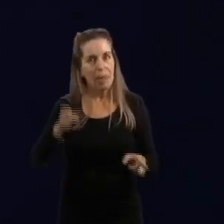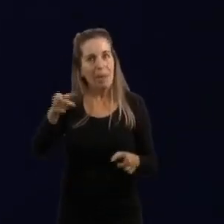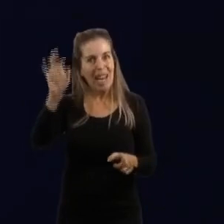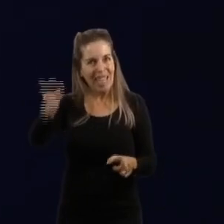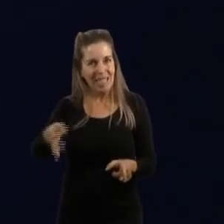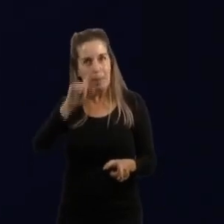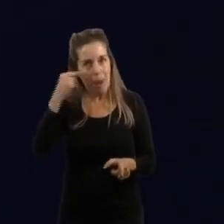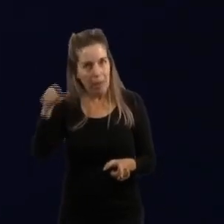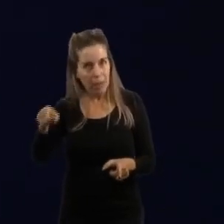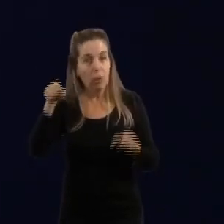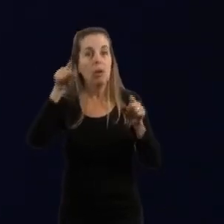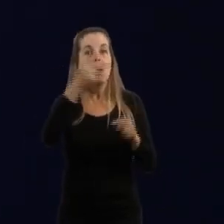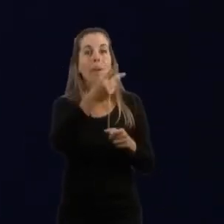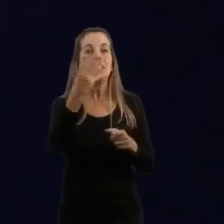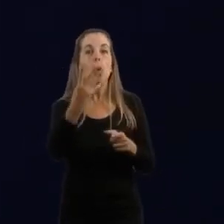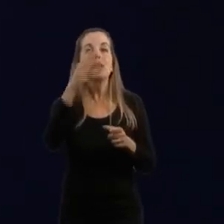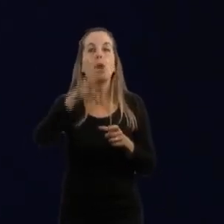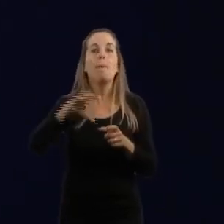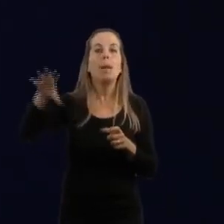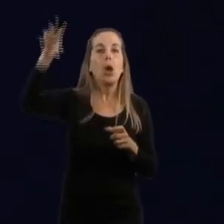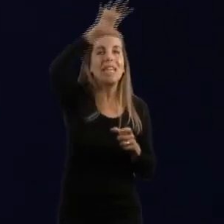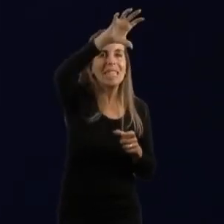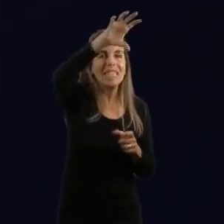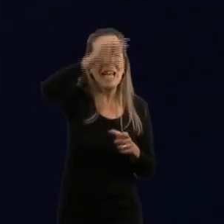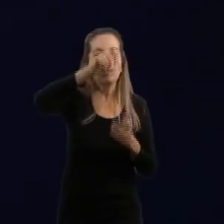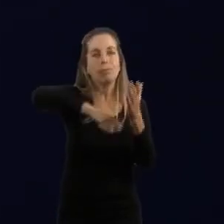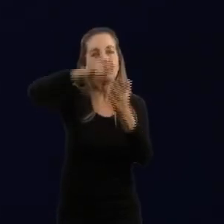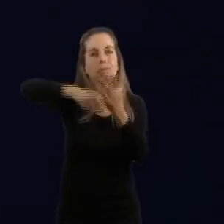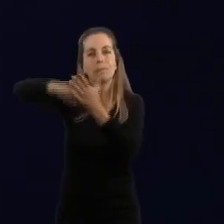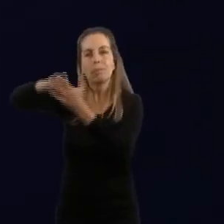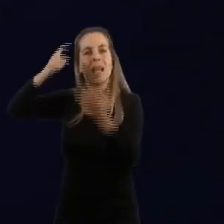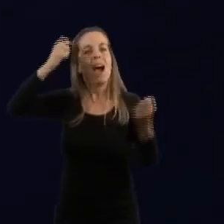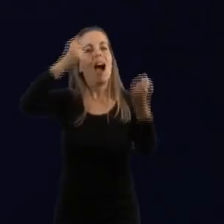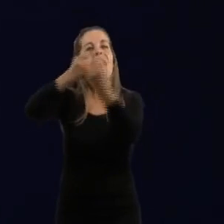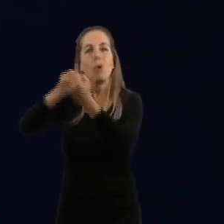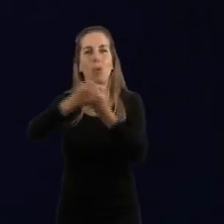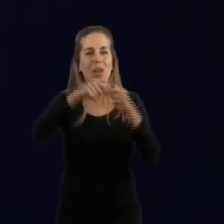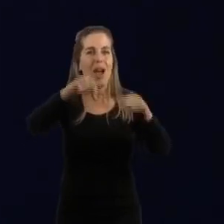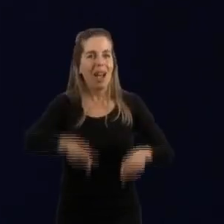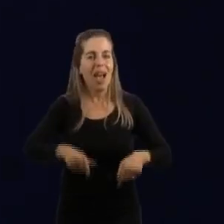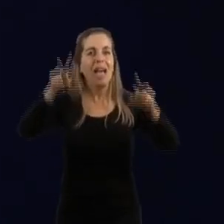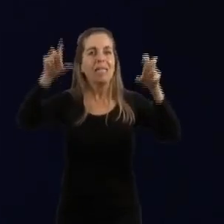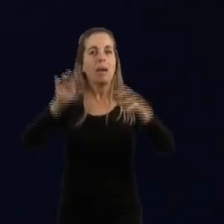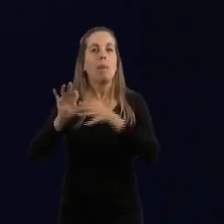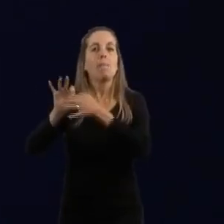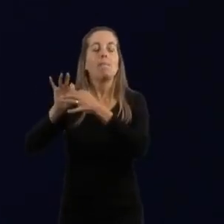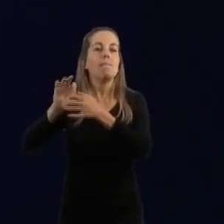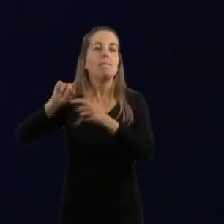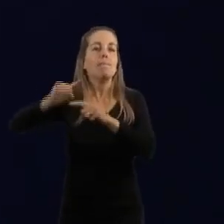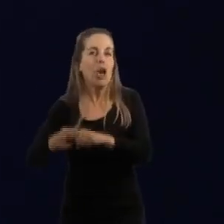24 jurisdicciones. O sea, es de los pocos temas que nos ponemos todos de acuerdo. No importa el color político, no importa quién sea el